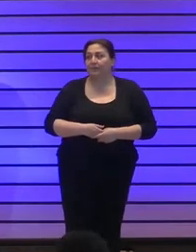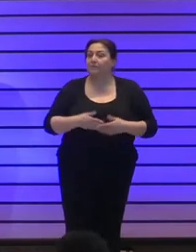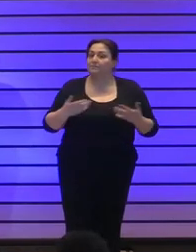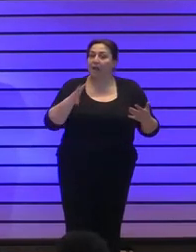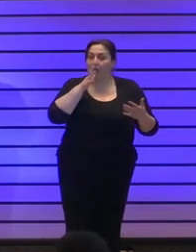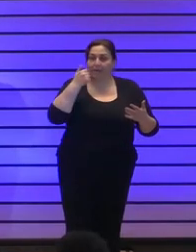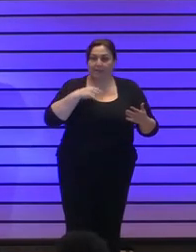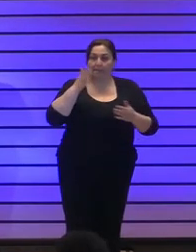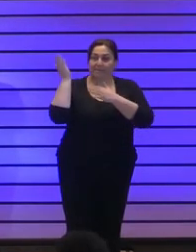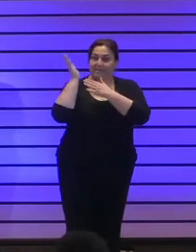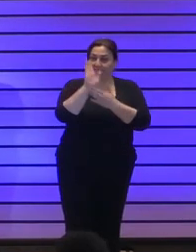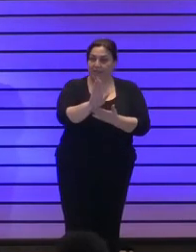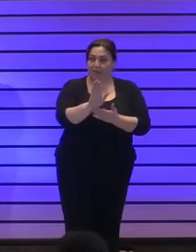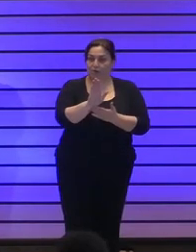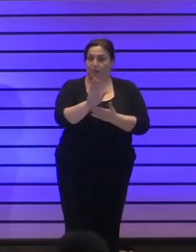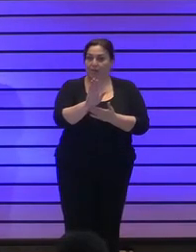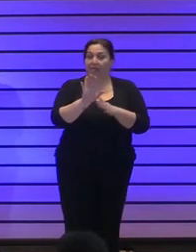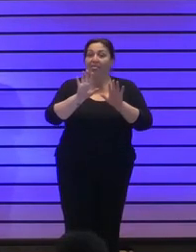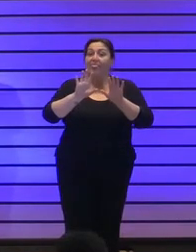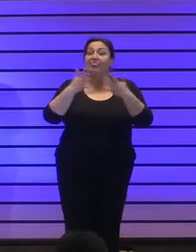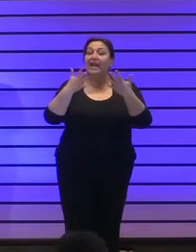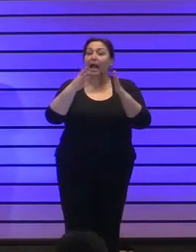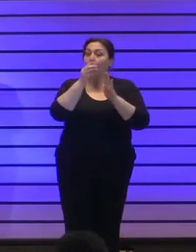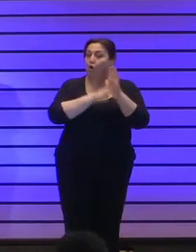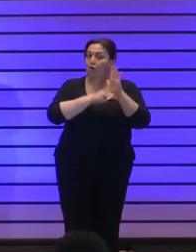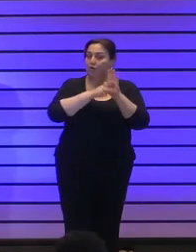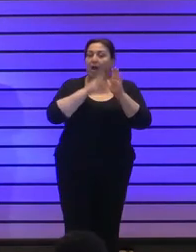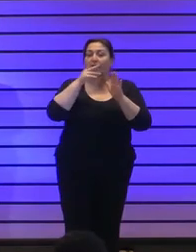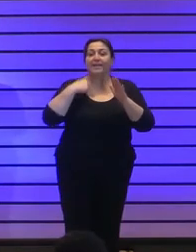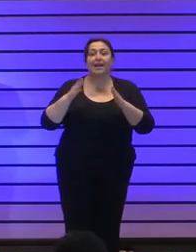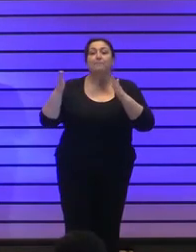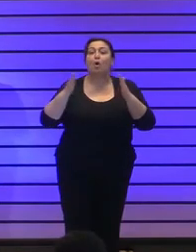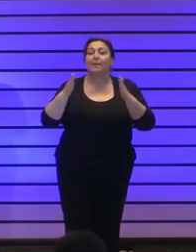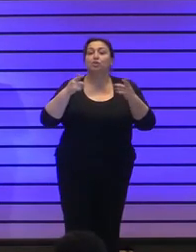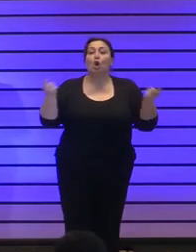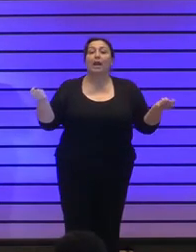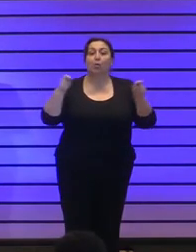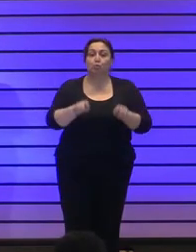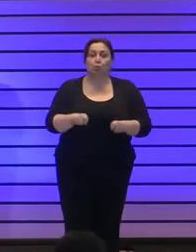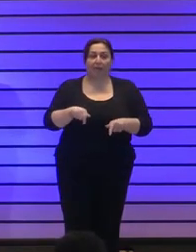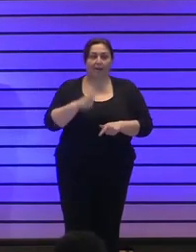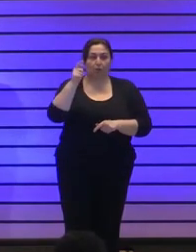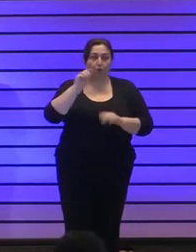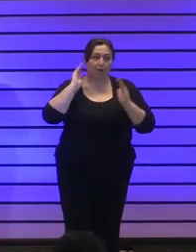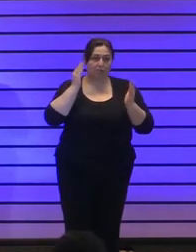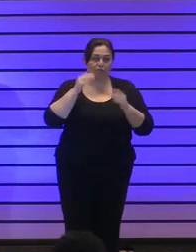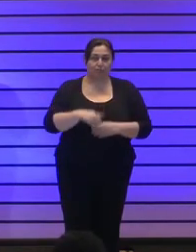después de la presentación de este decálogo, llega el momento de la clausura del Congreso.